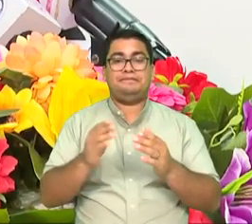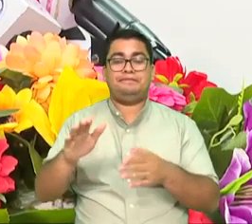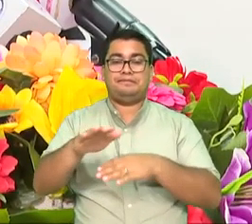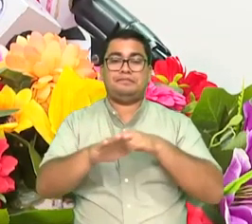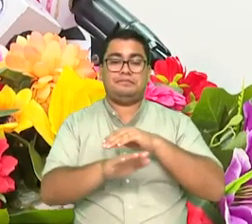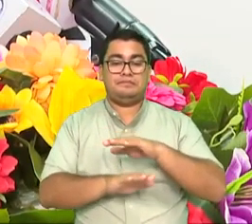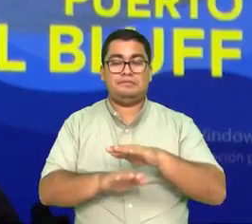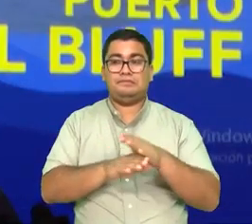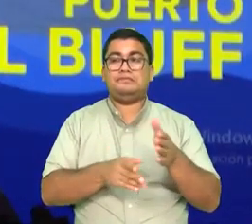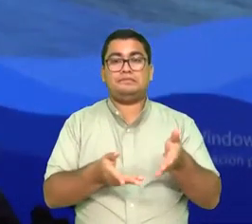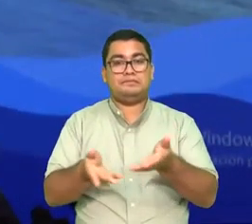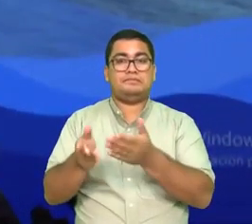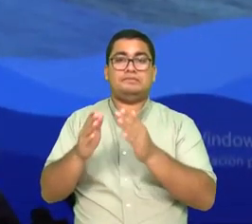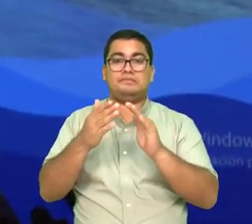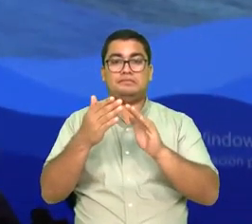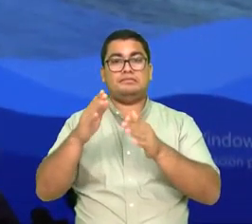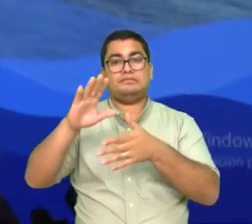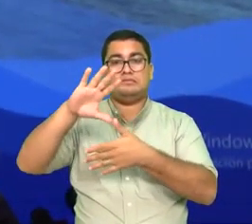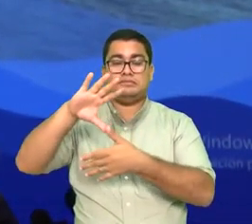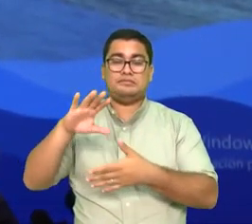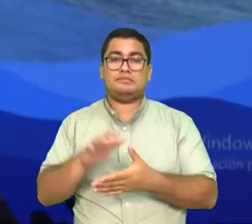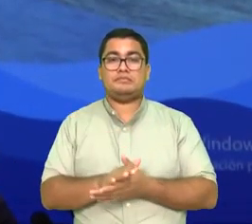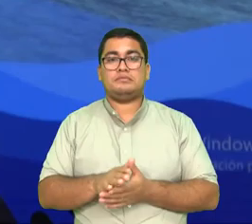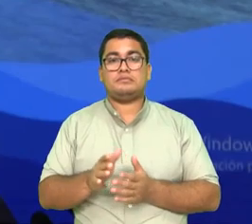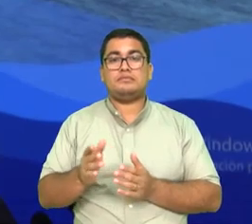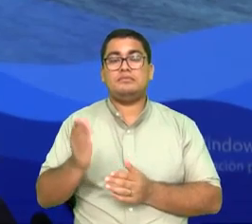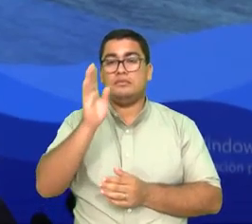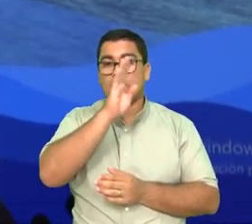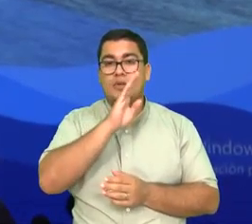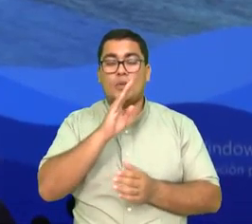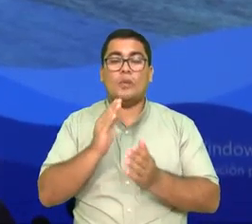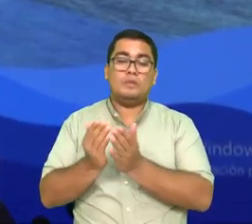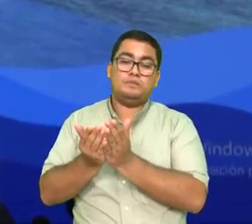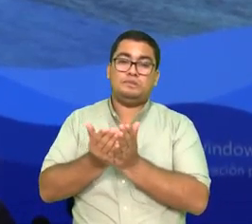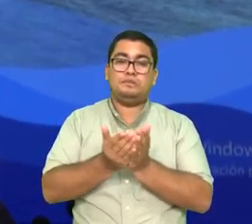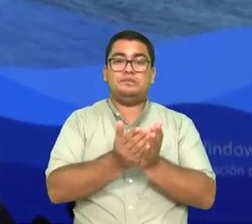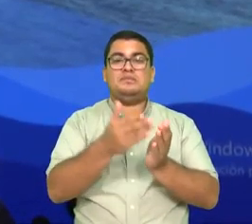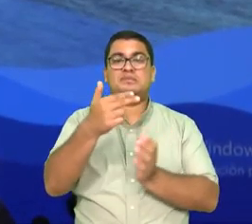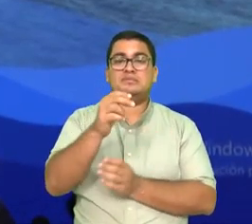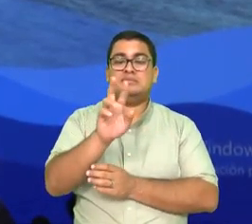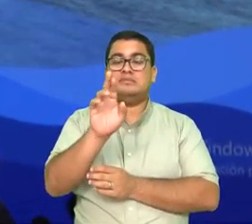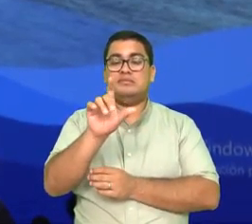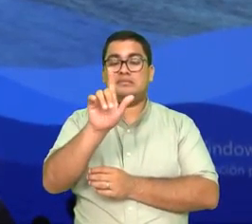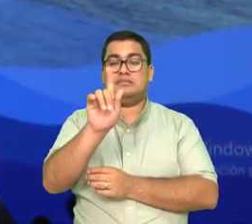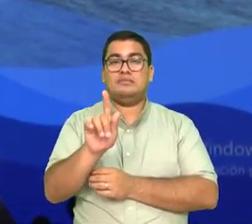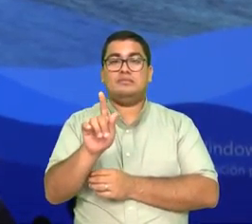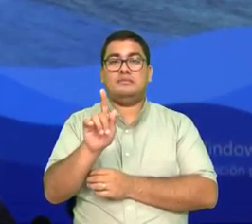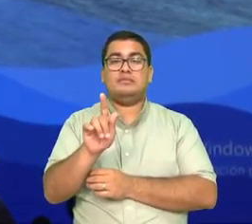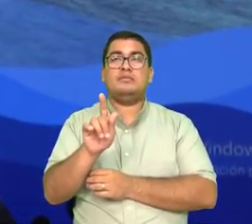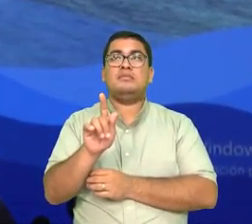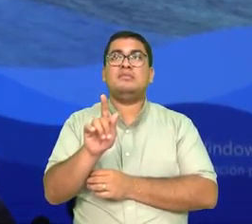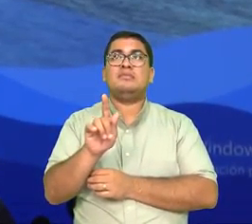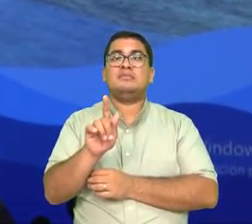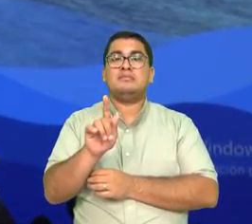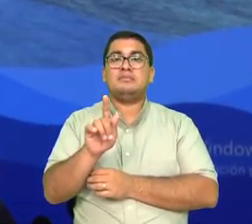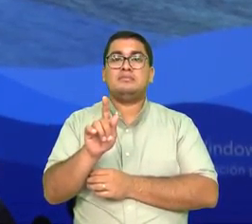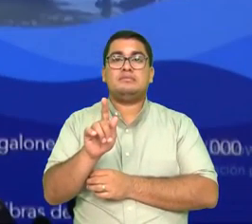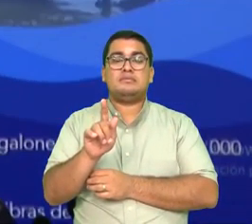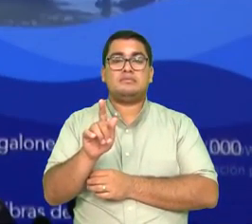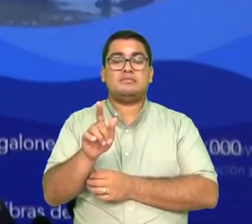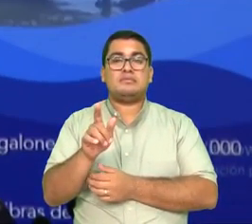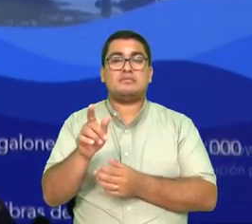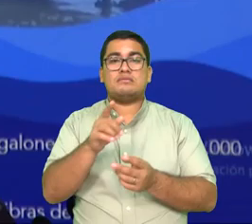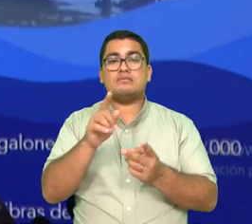llevan a la zona del Caribe. En Puerto de Bluefield se recibió también el Charlot procedente del Puerto Arlenciú y el Cuatro